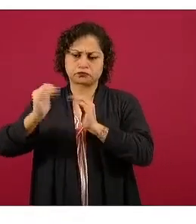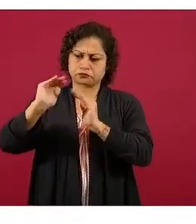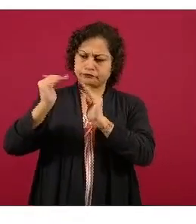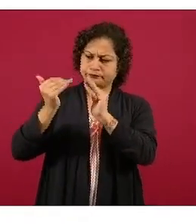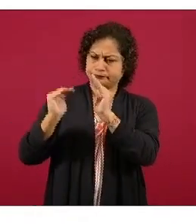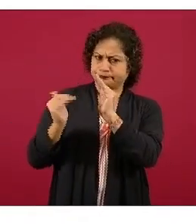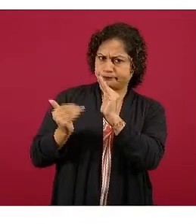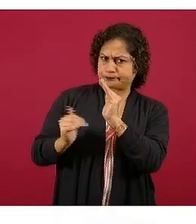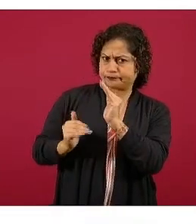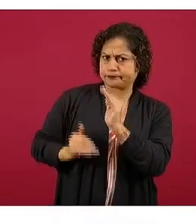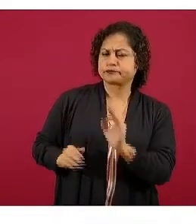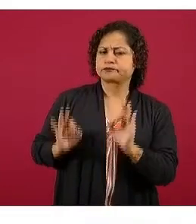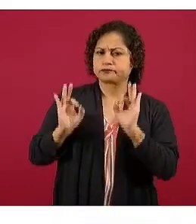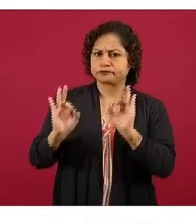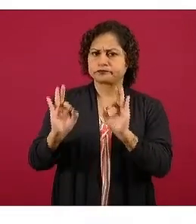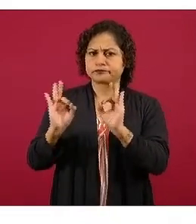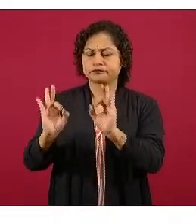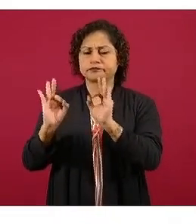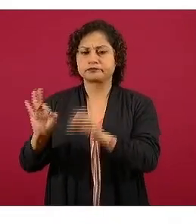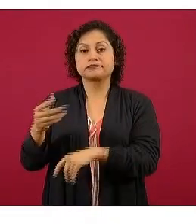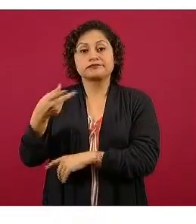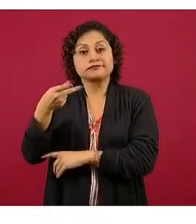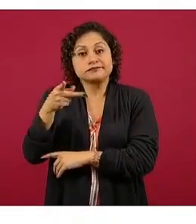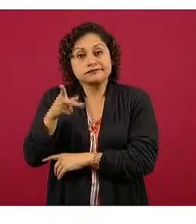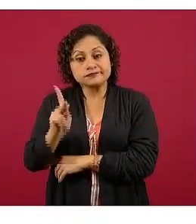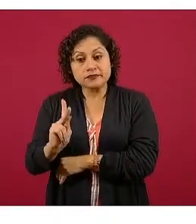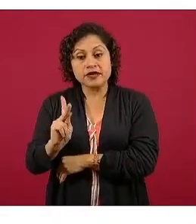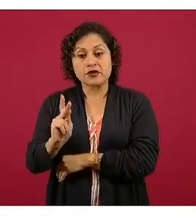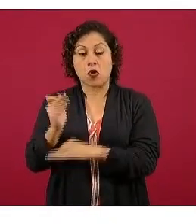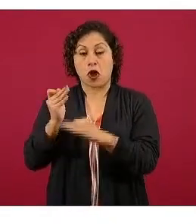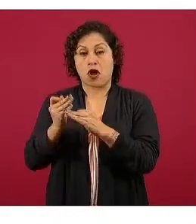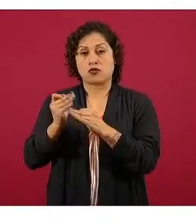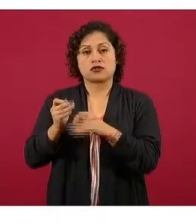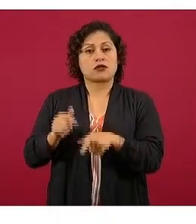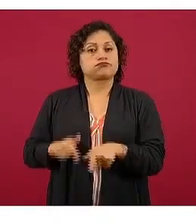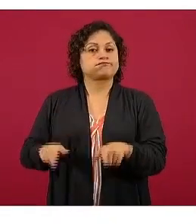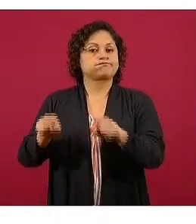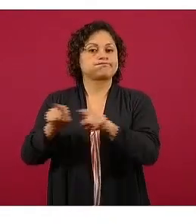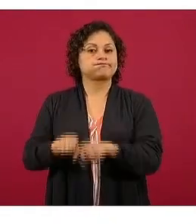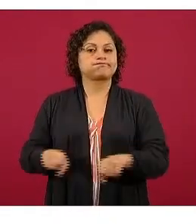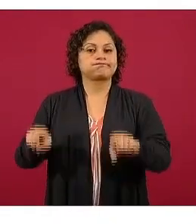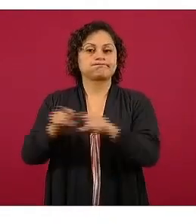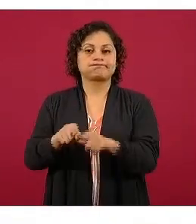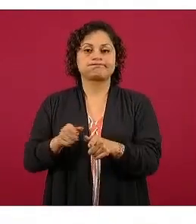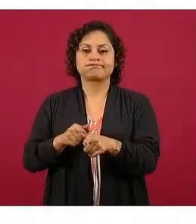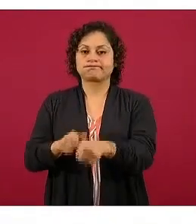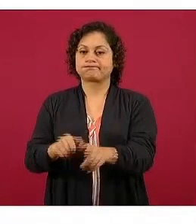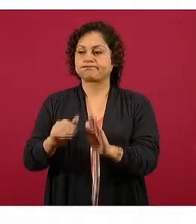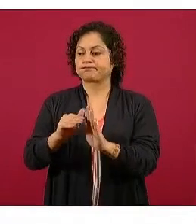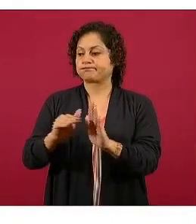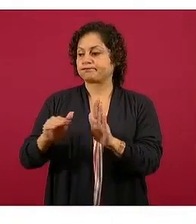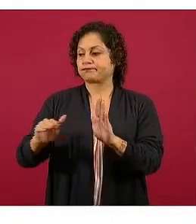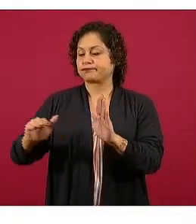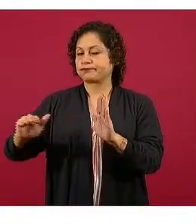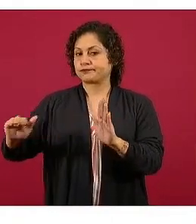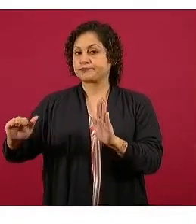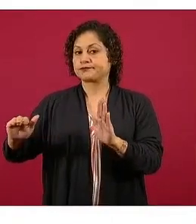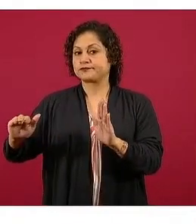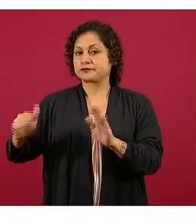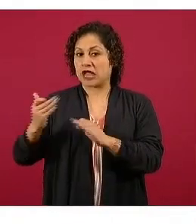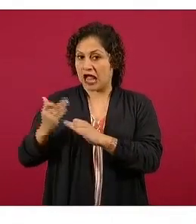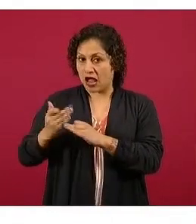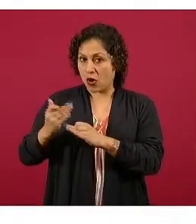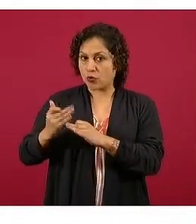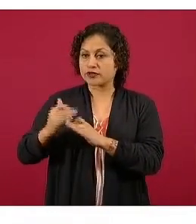importante desde su pico máximo, sin embargo se encuentra en esta meseta más o menos a la mitad de su curva epidémica, está abriendo con un